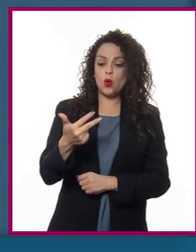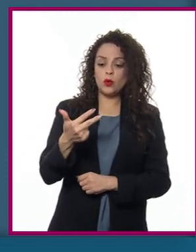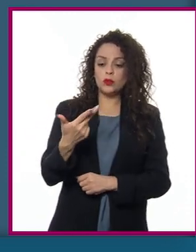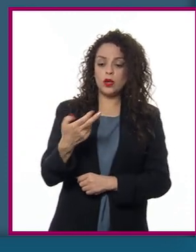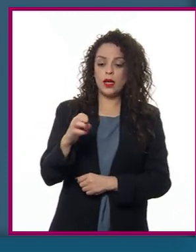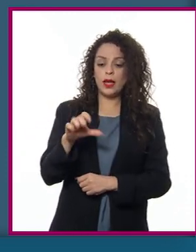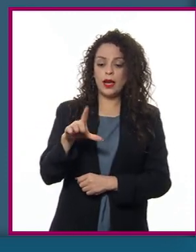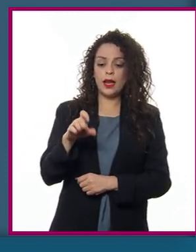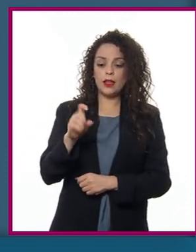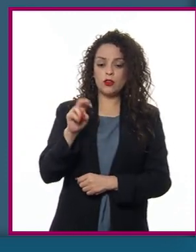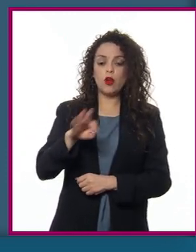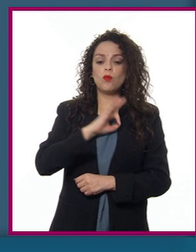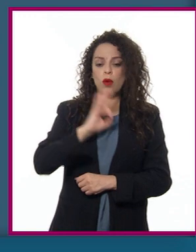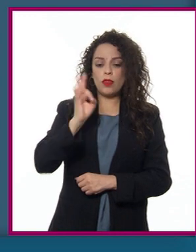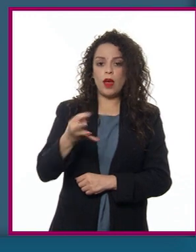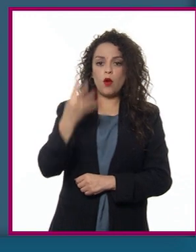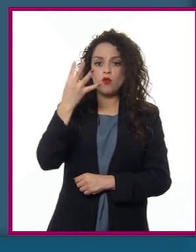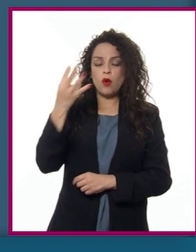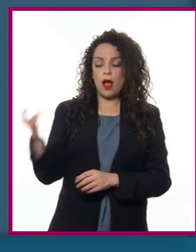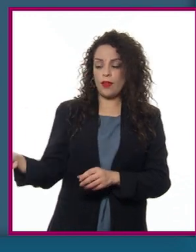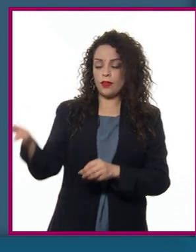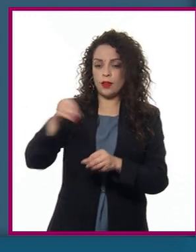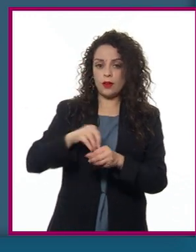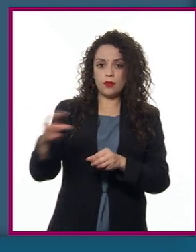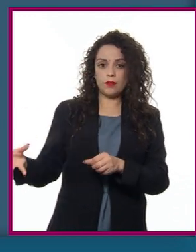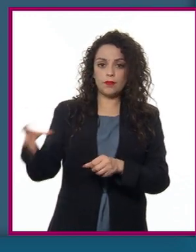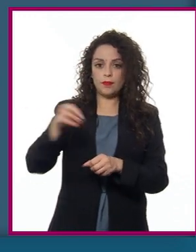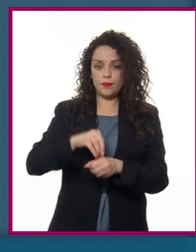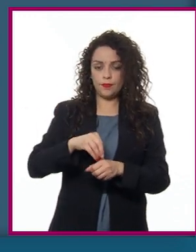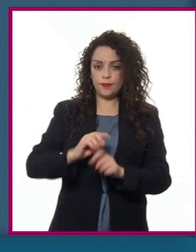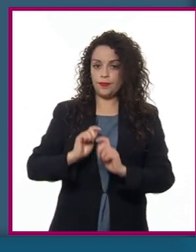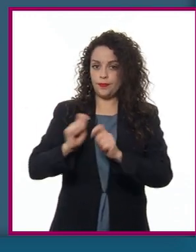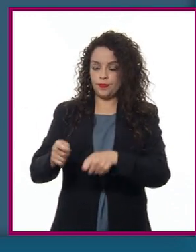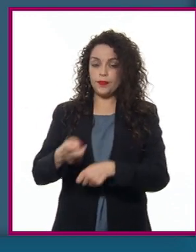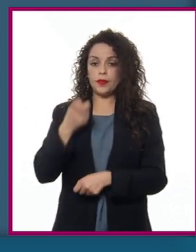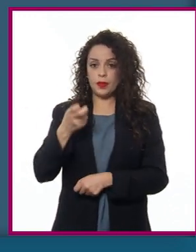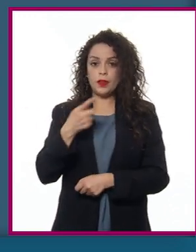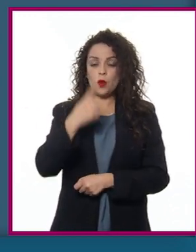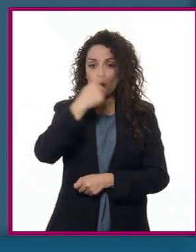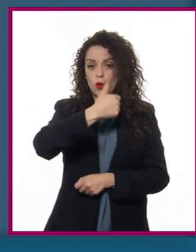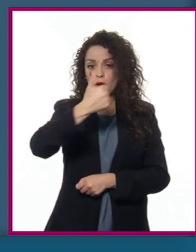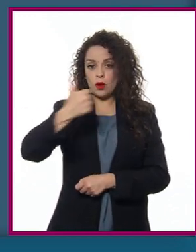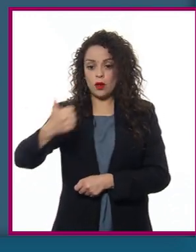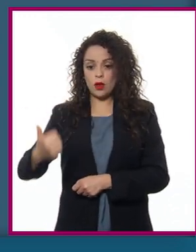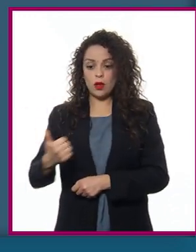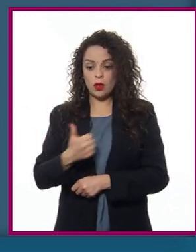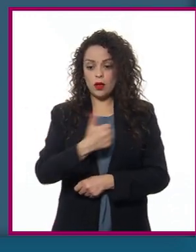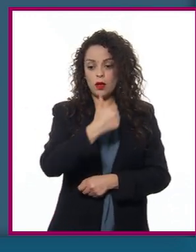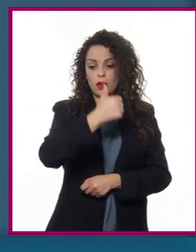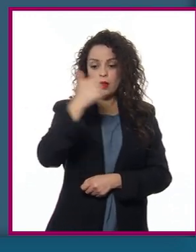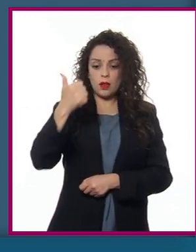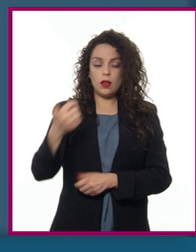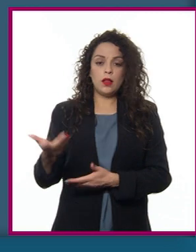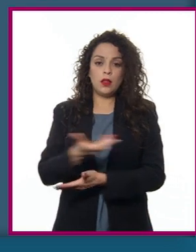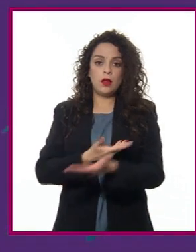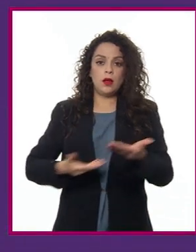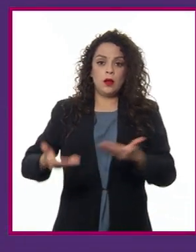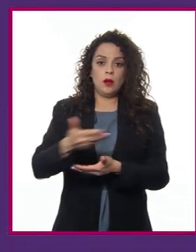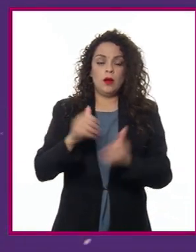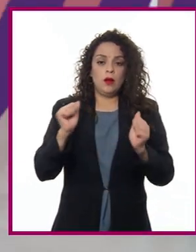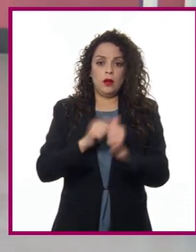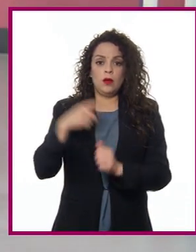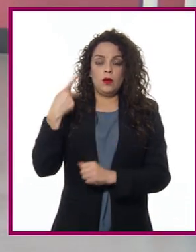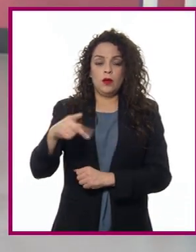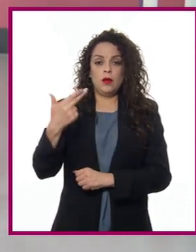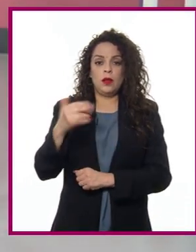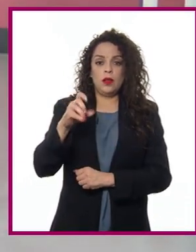4 electrones de valencia, que en este ejemplo compartirá con cada uno de los electrones de los 4 átomos de hidrógeno.